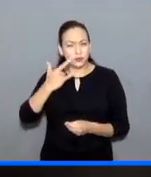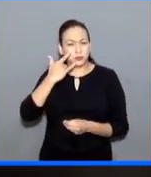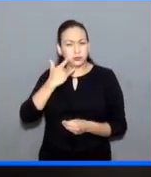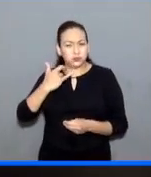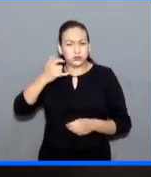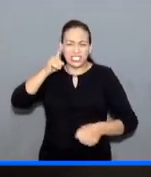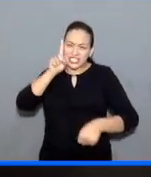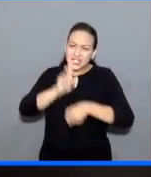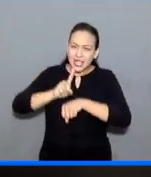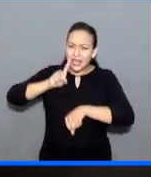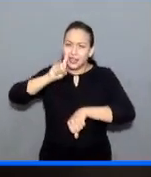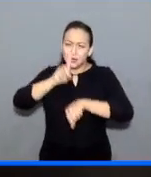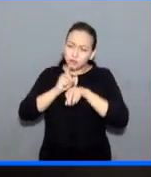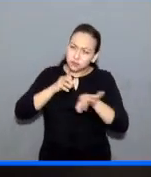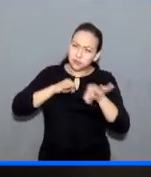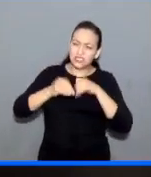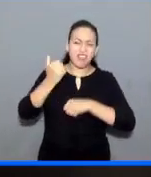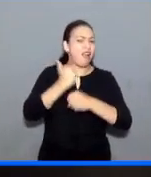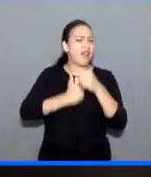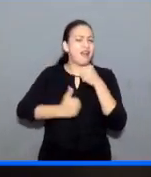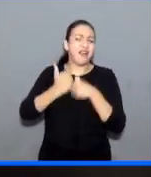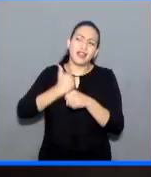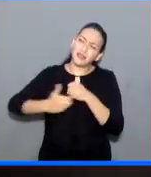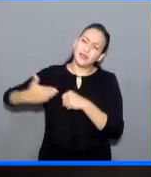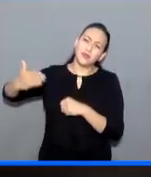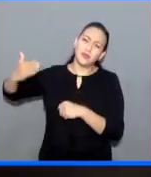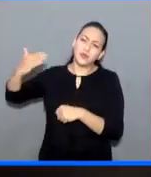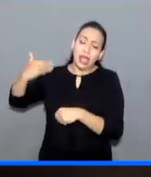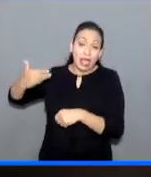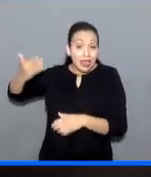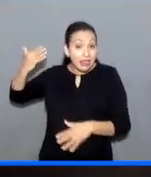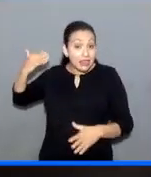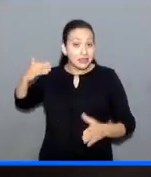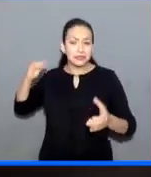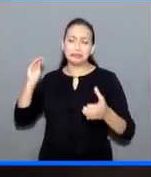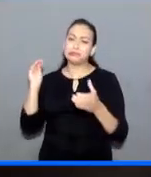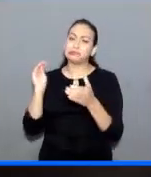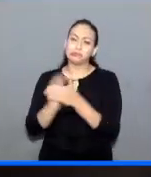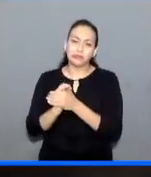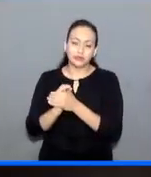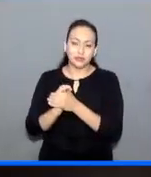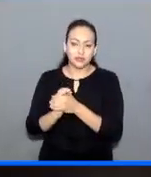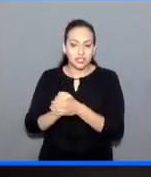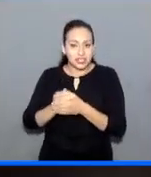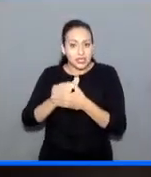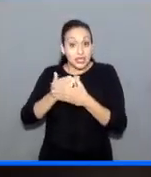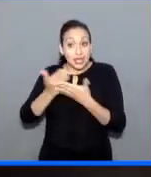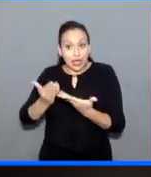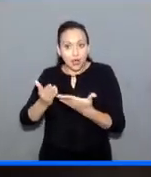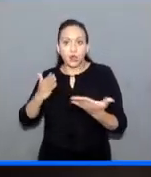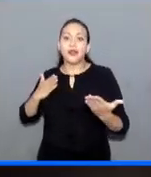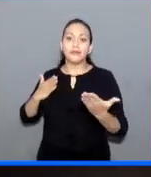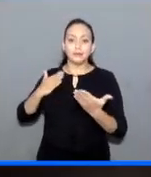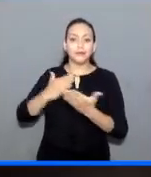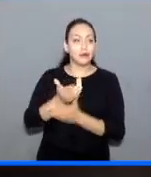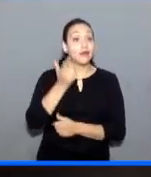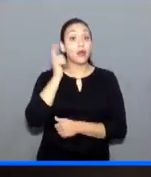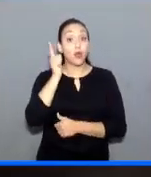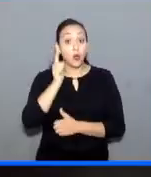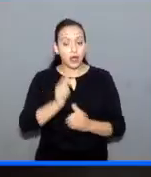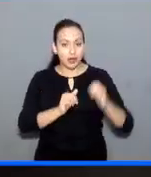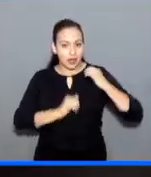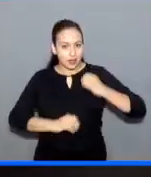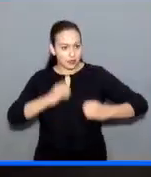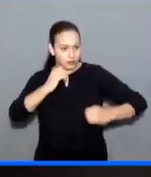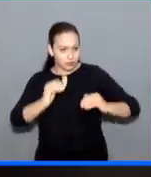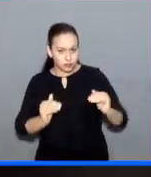y tiempos no han sido escuchadas. Ojalá desde el órgano de administración de justicia, ojalá si nos lo permiten desde la Defensoría Pública,